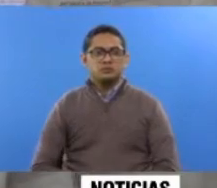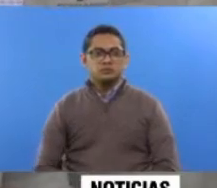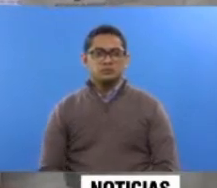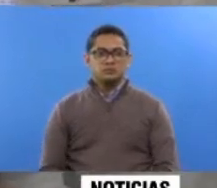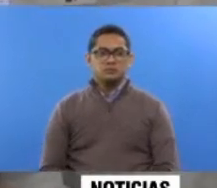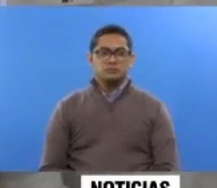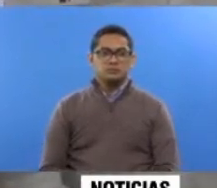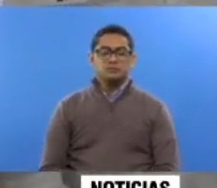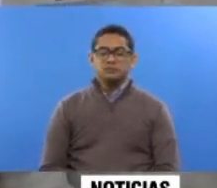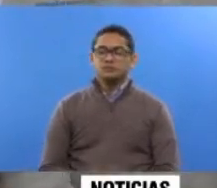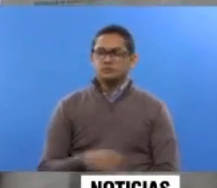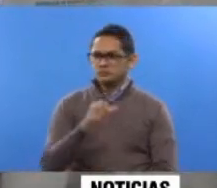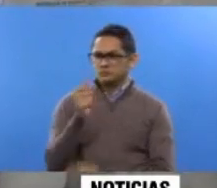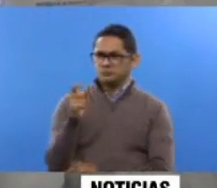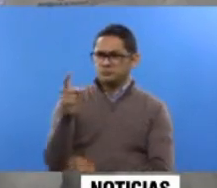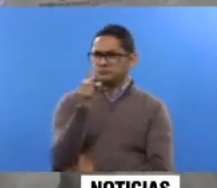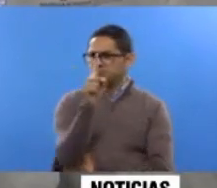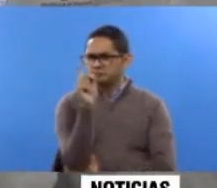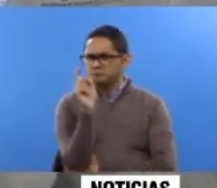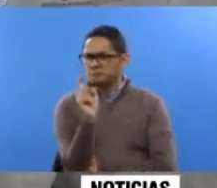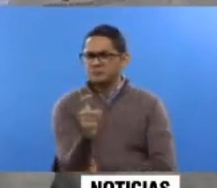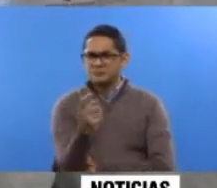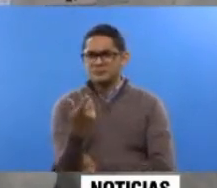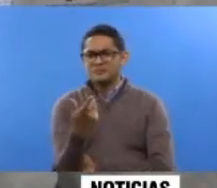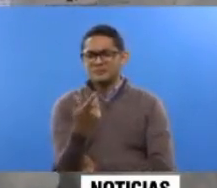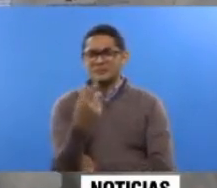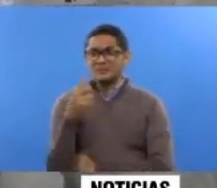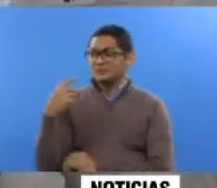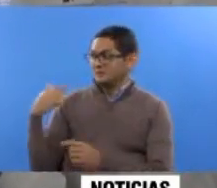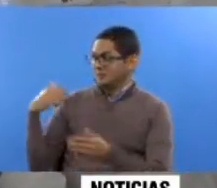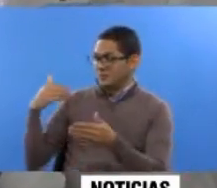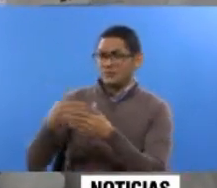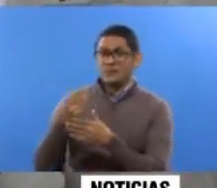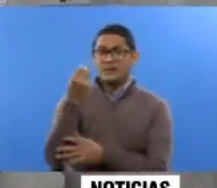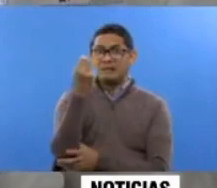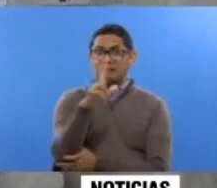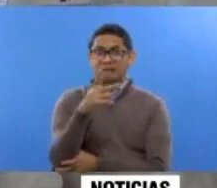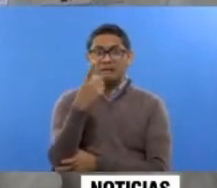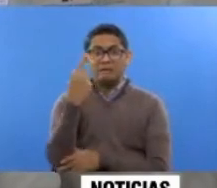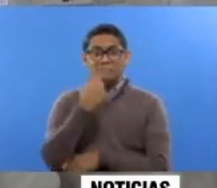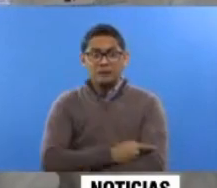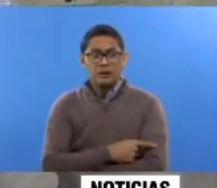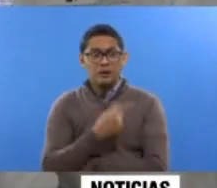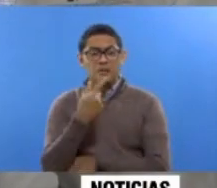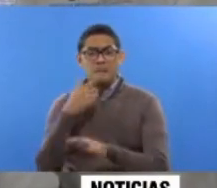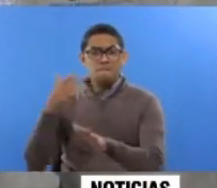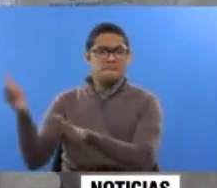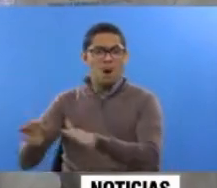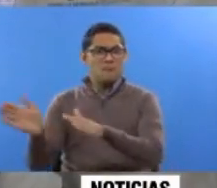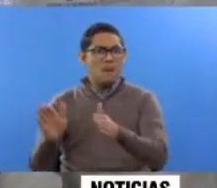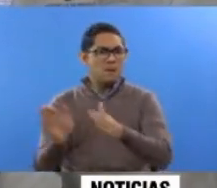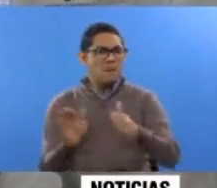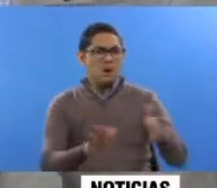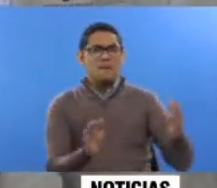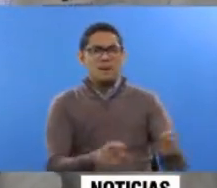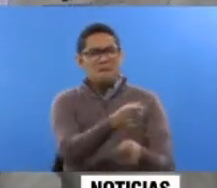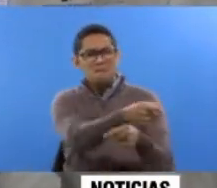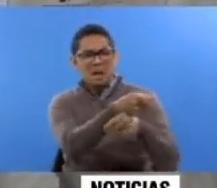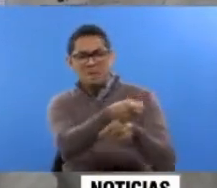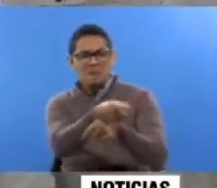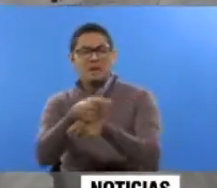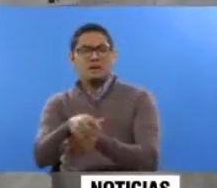Telemetro. Presidente, ¿qué ha pasado con la inseguridad? En 13 días hemos visto 31 muertos y la cifra anual está en